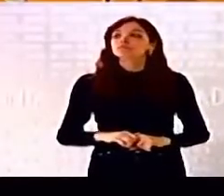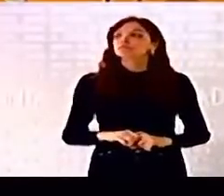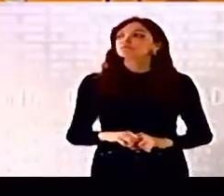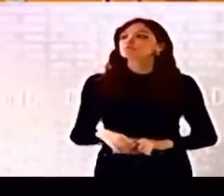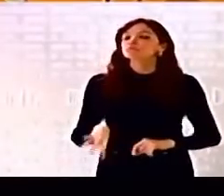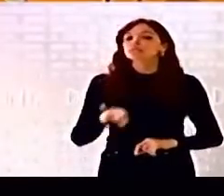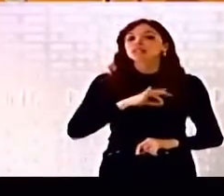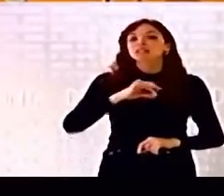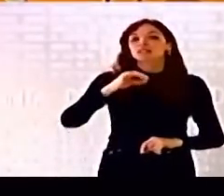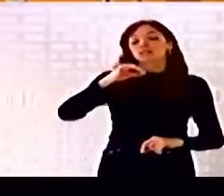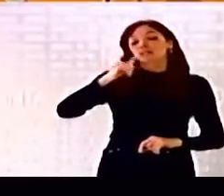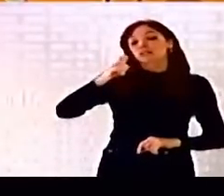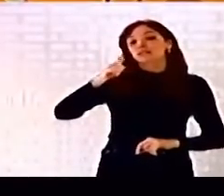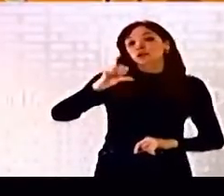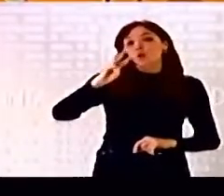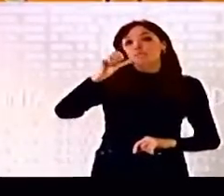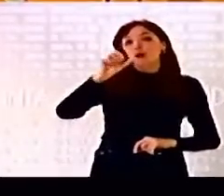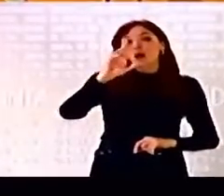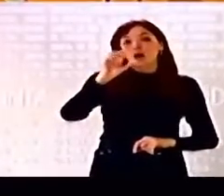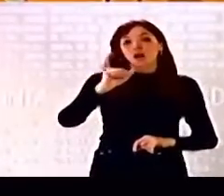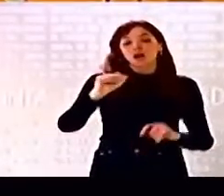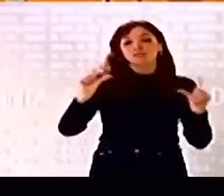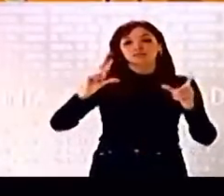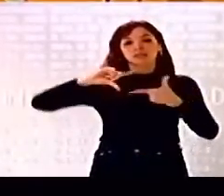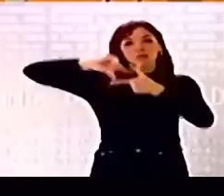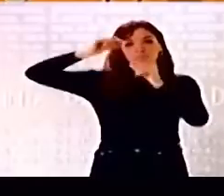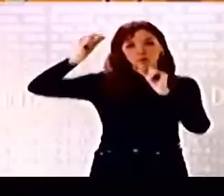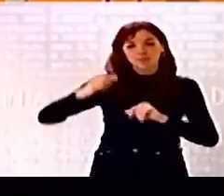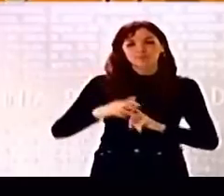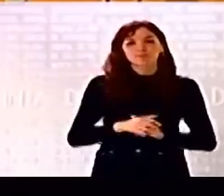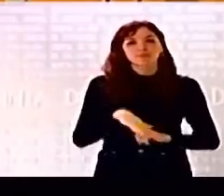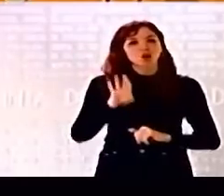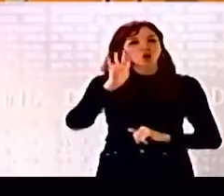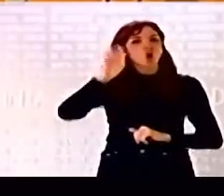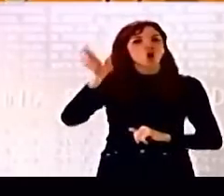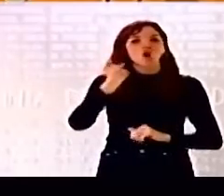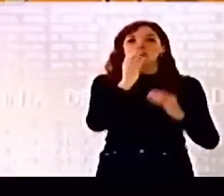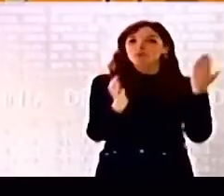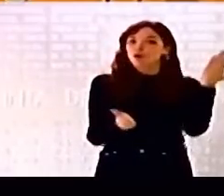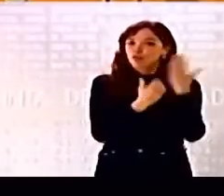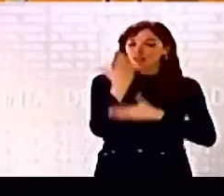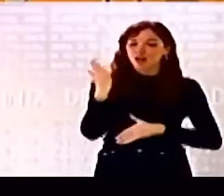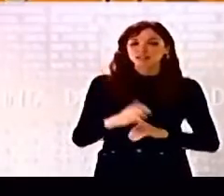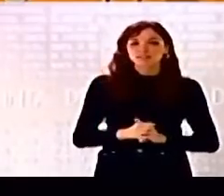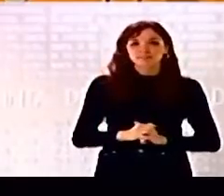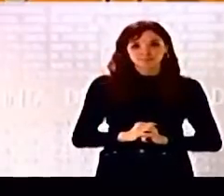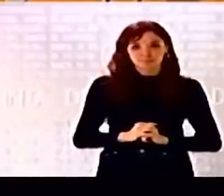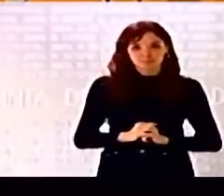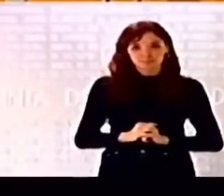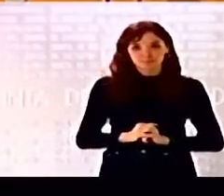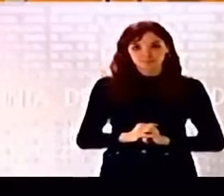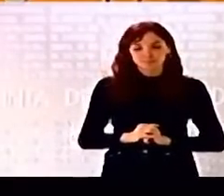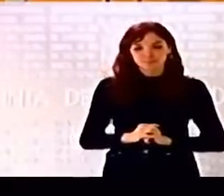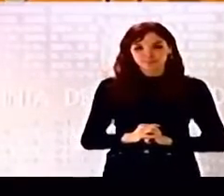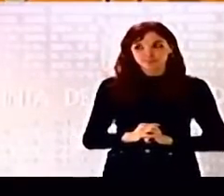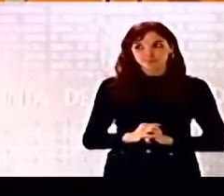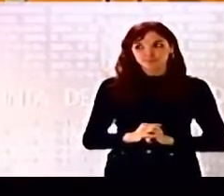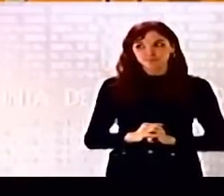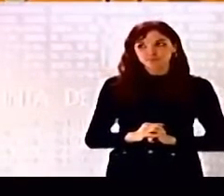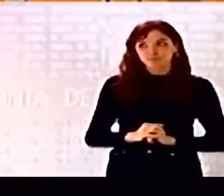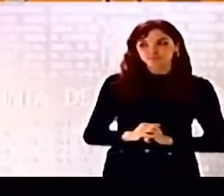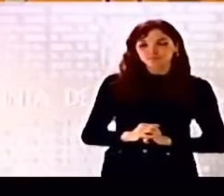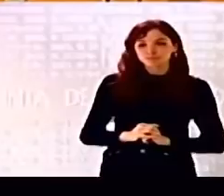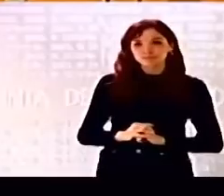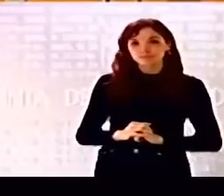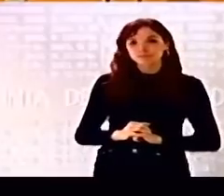Sergio Parra, de Canal Extremadura Televisión. Hola, consejero, buenos días. ¿Se escucha bien, verdad? Sí. Sí, se oye,